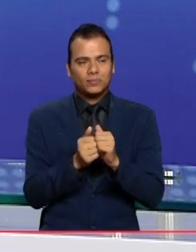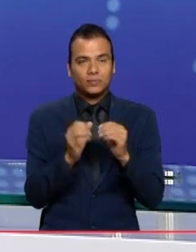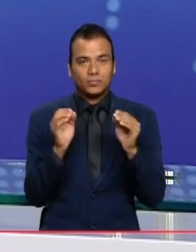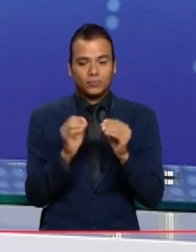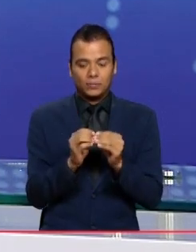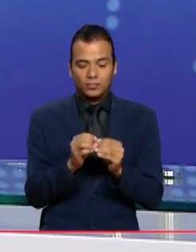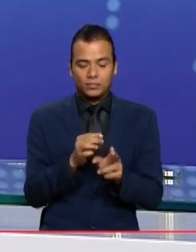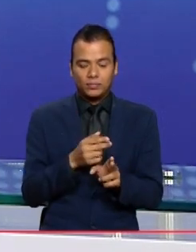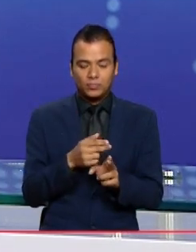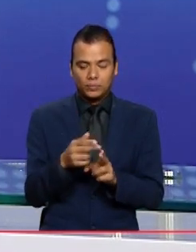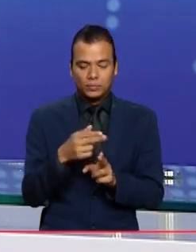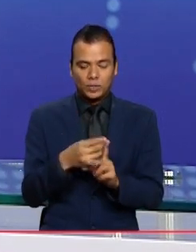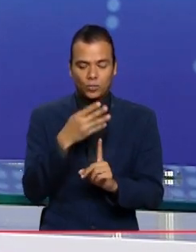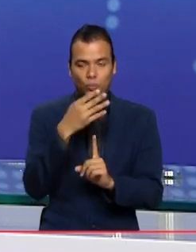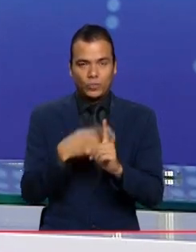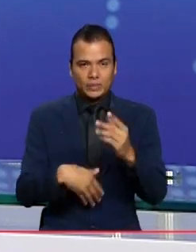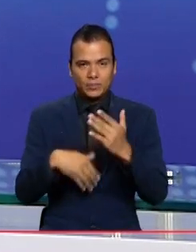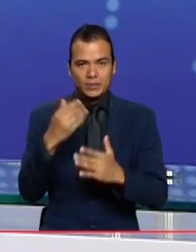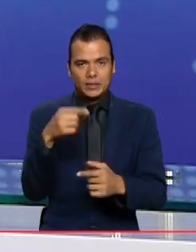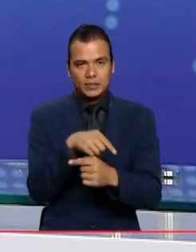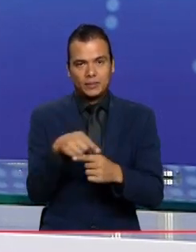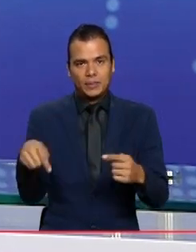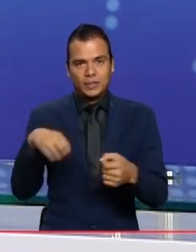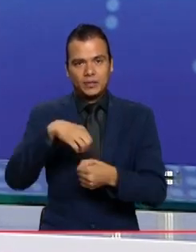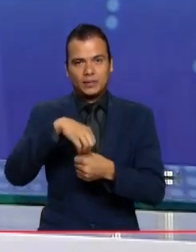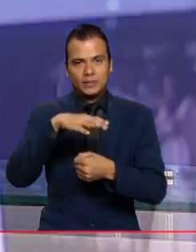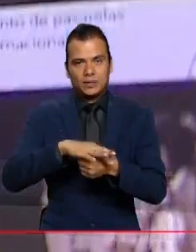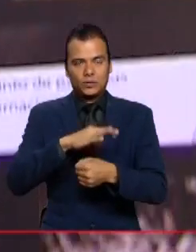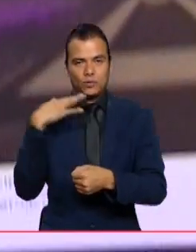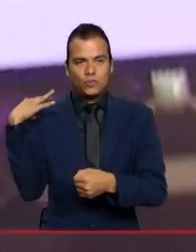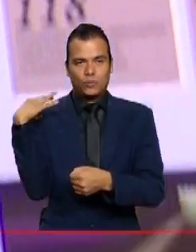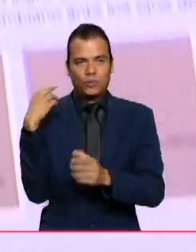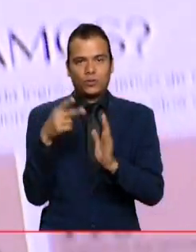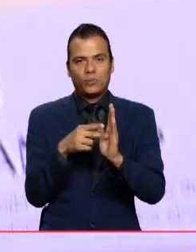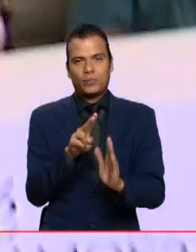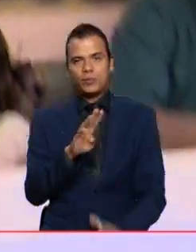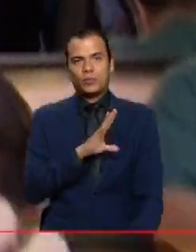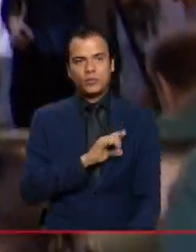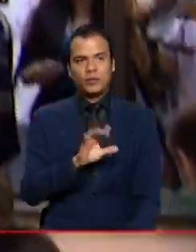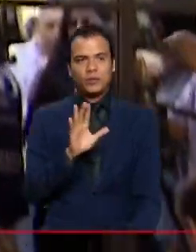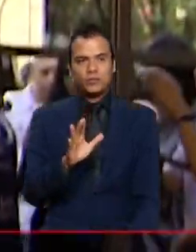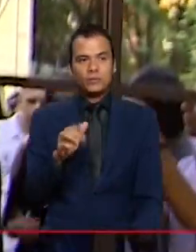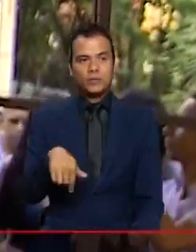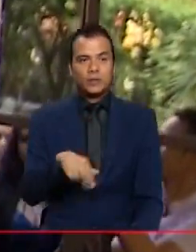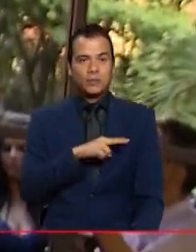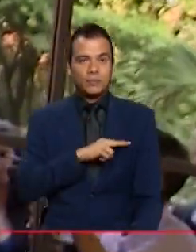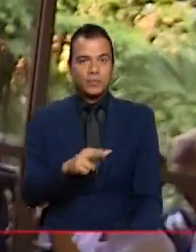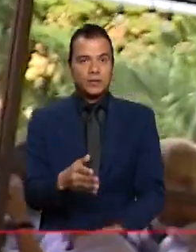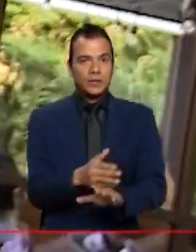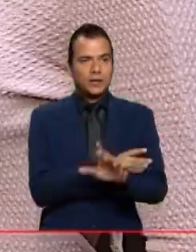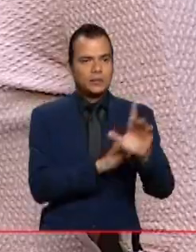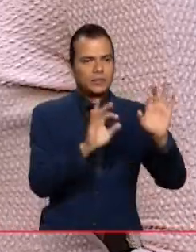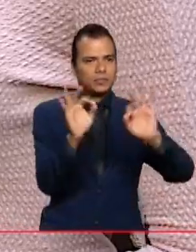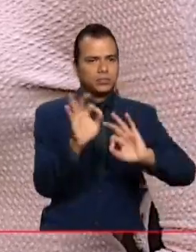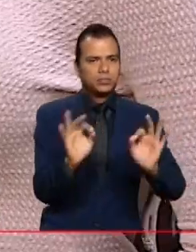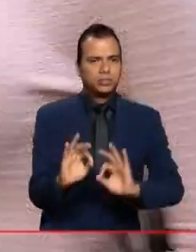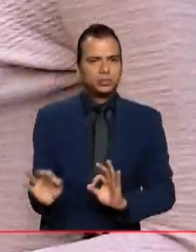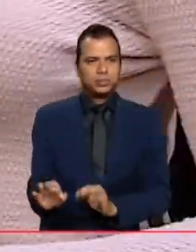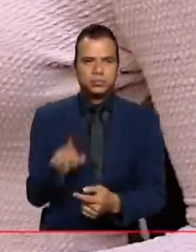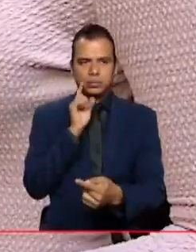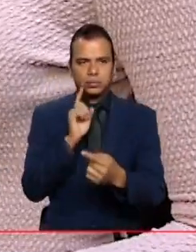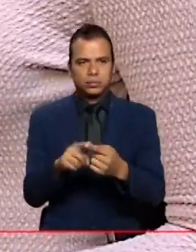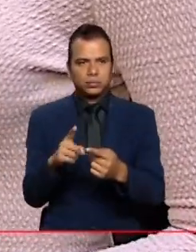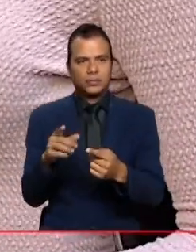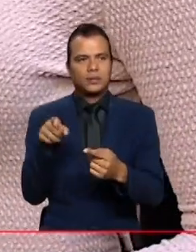Y a tan solo 4 meses de la celebración de Distrito Moda 2024, el Valle del Cauca se prepara intensamente para su próxima